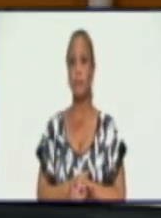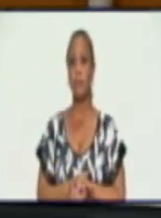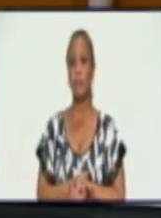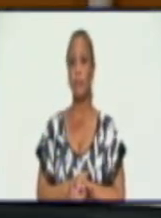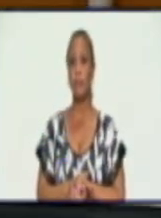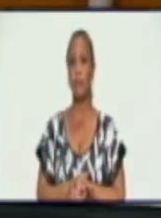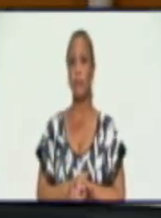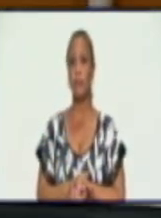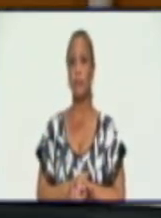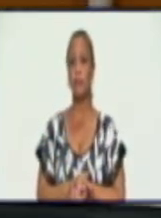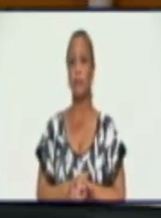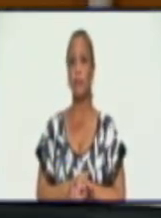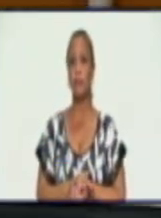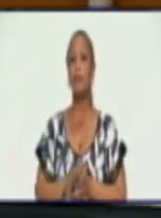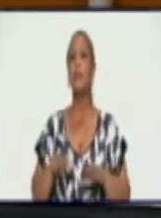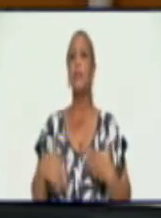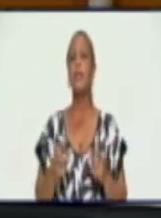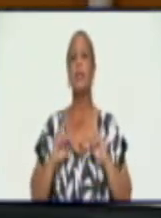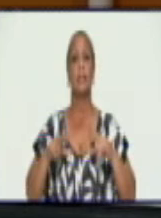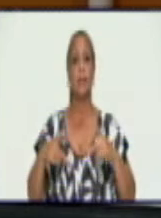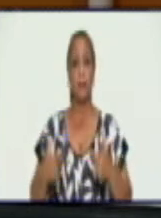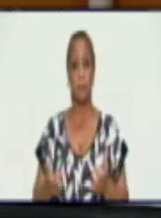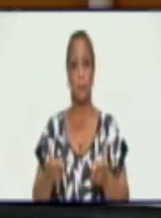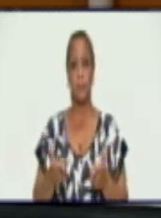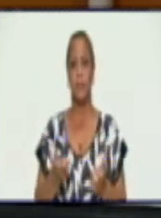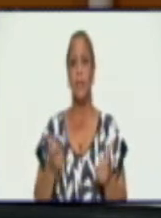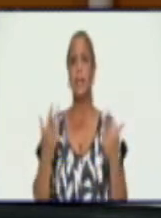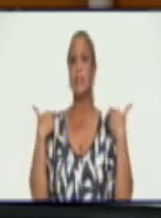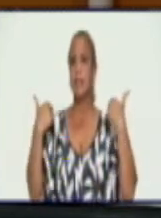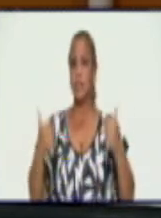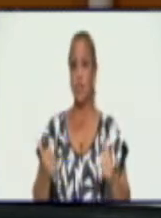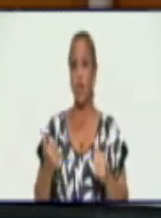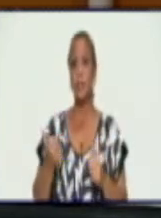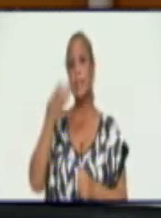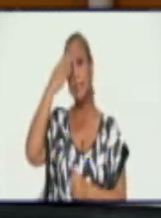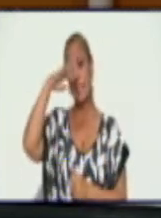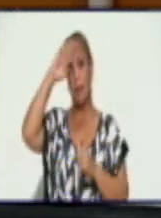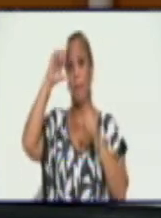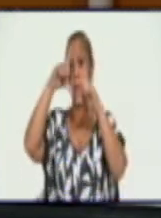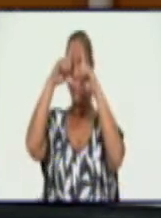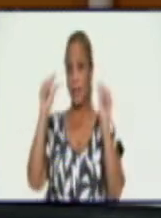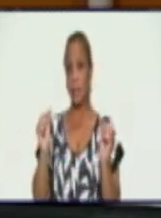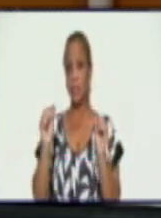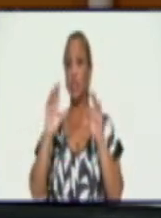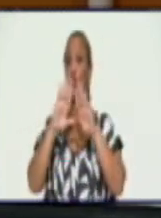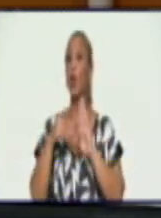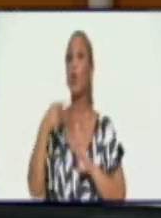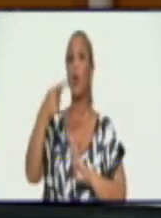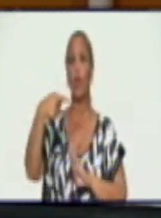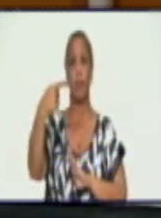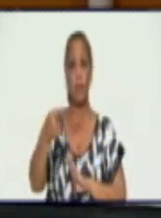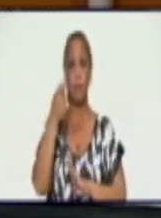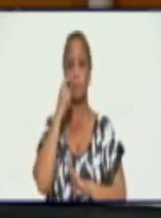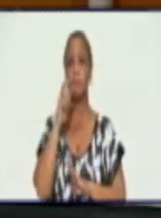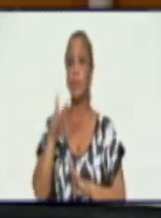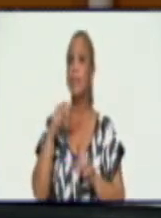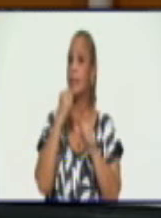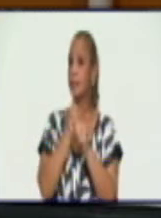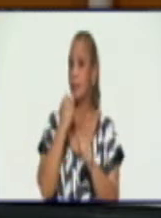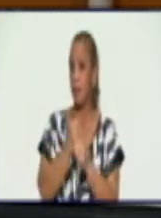país reiterar que la dirección del país todos los días que ha estat esta tarea